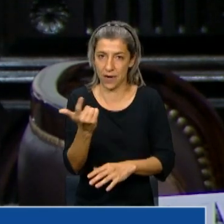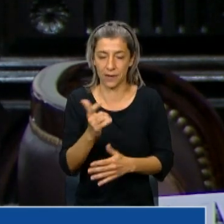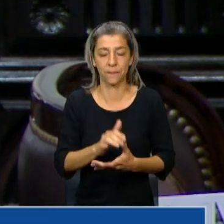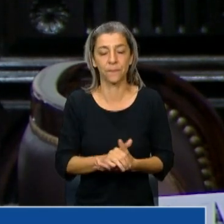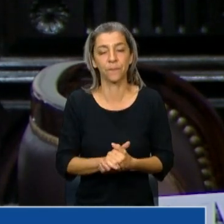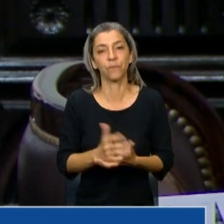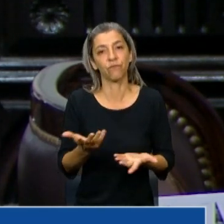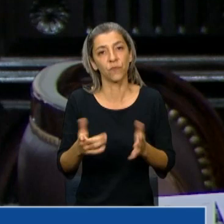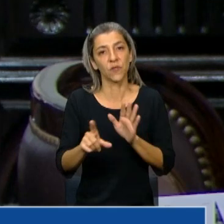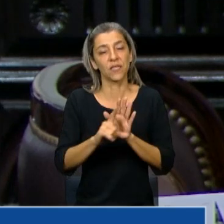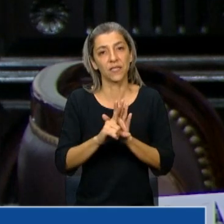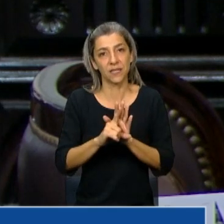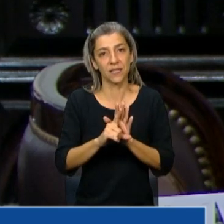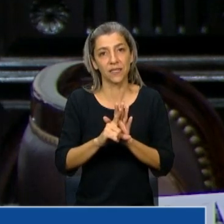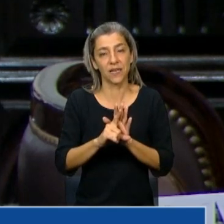debe entonces